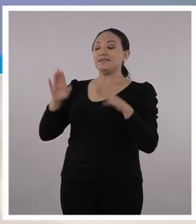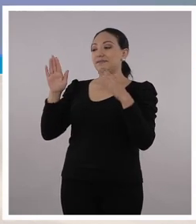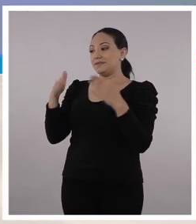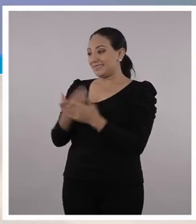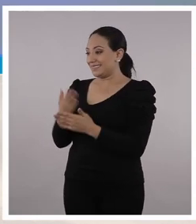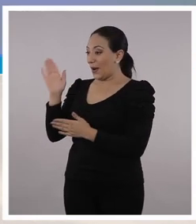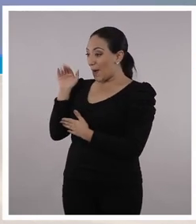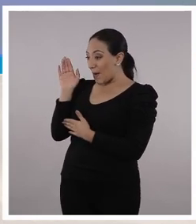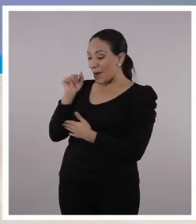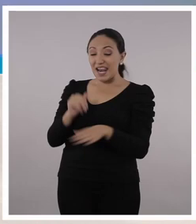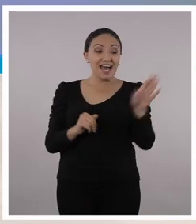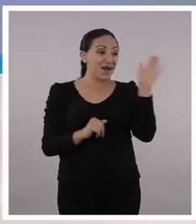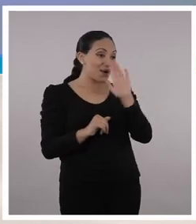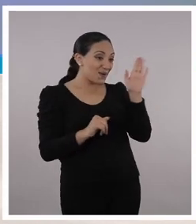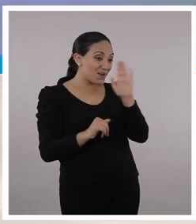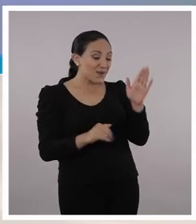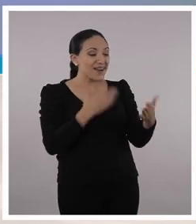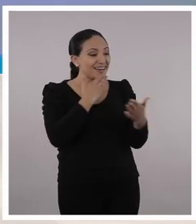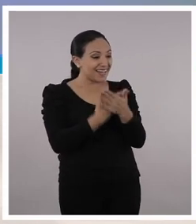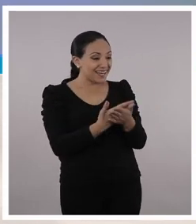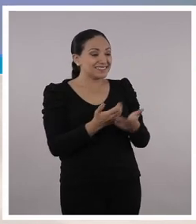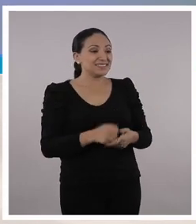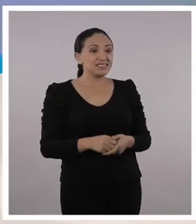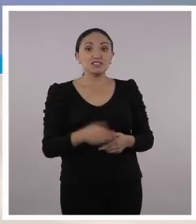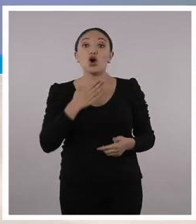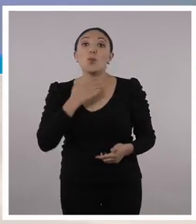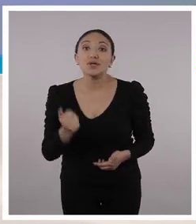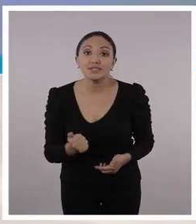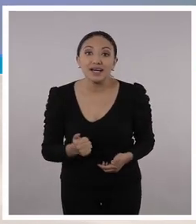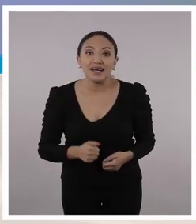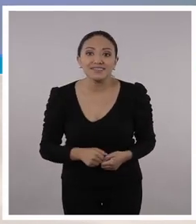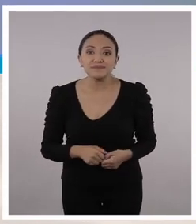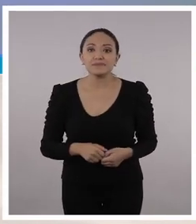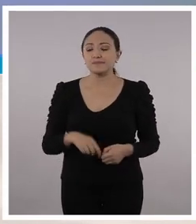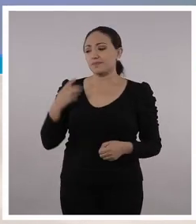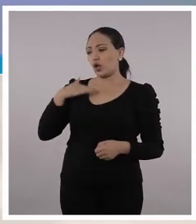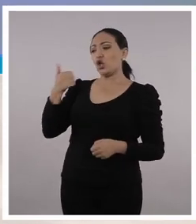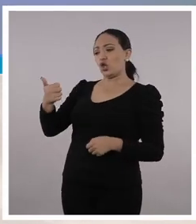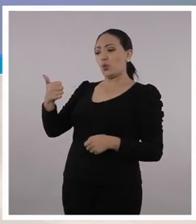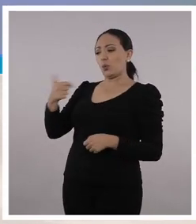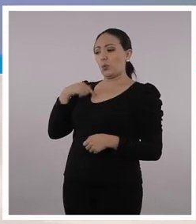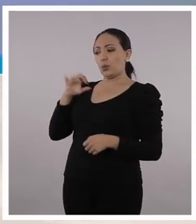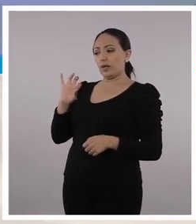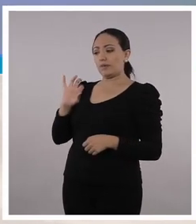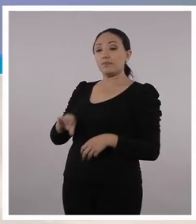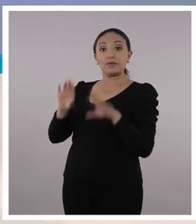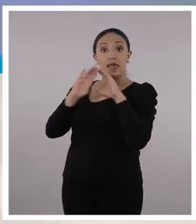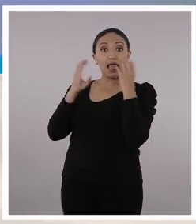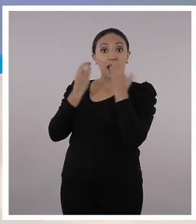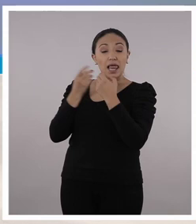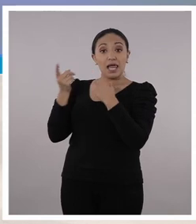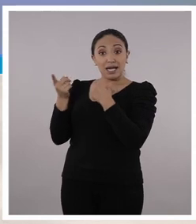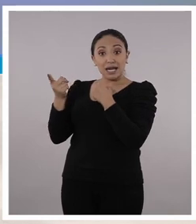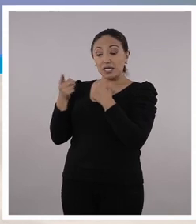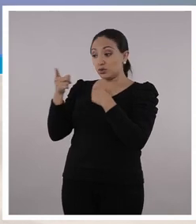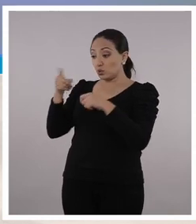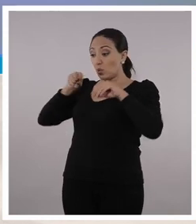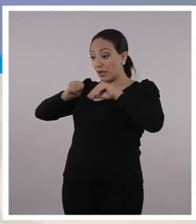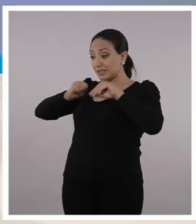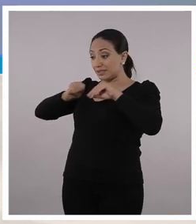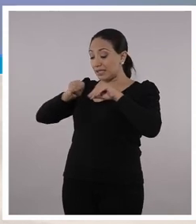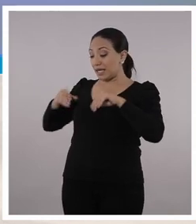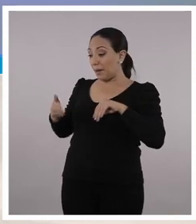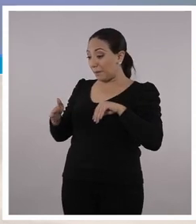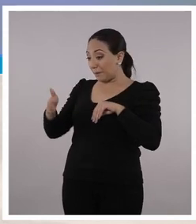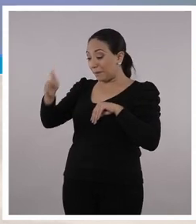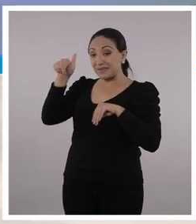¡Llego! ¡Hola, Jessy! ¡Monse, bienvenida! ¡Muchas gracias! ¿Cómo están? Oye, estamos muy bien. Monse, la clase que nos diste y donde nos enseñaste